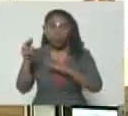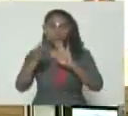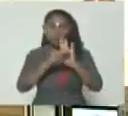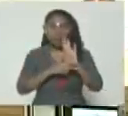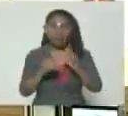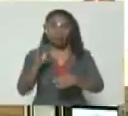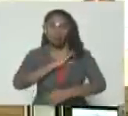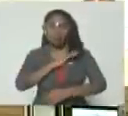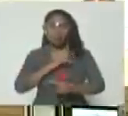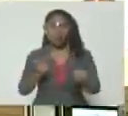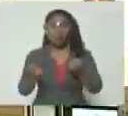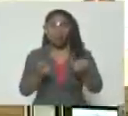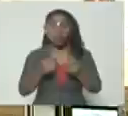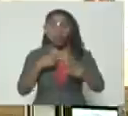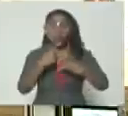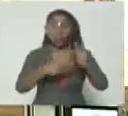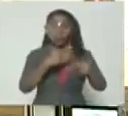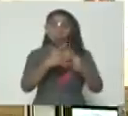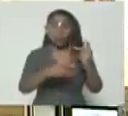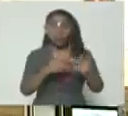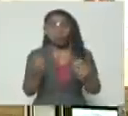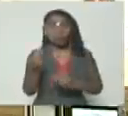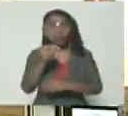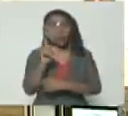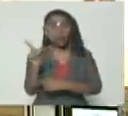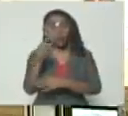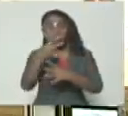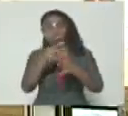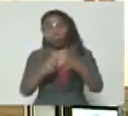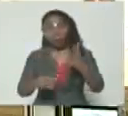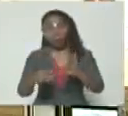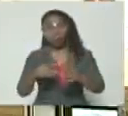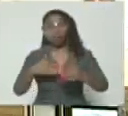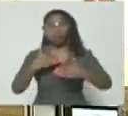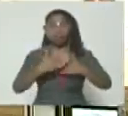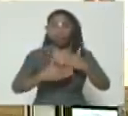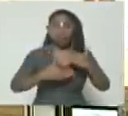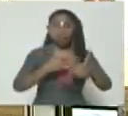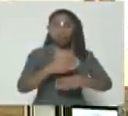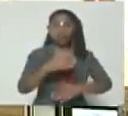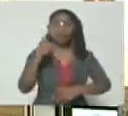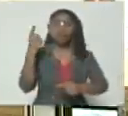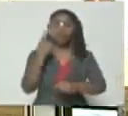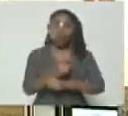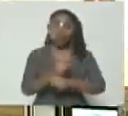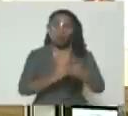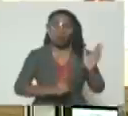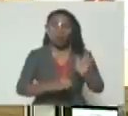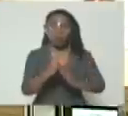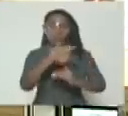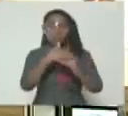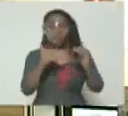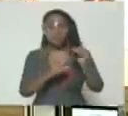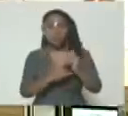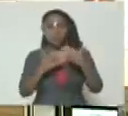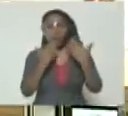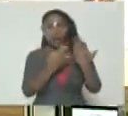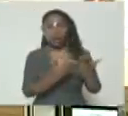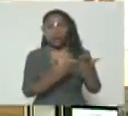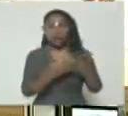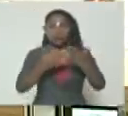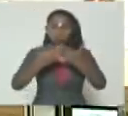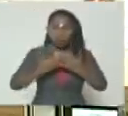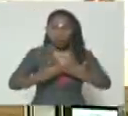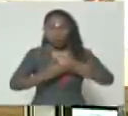en la regulación de la producción. Además de que toda la materia prima, el procesado, tiene que ser desarrollado bajo lo que son de unos